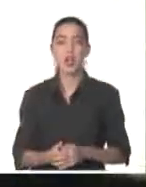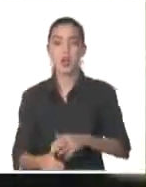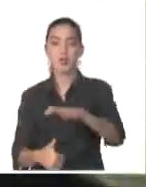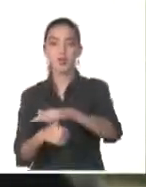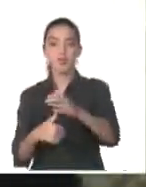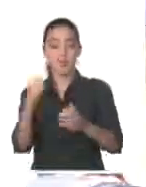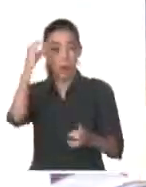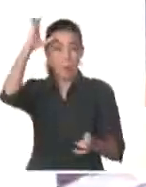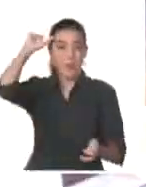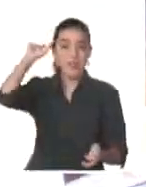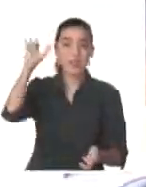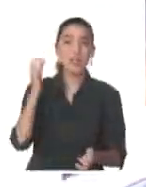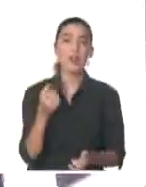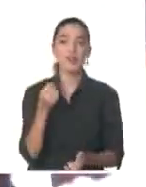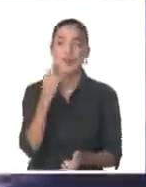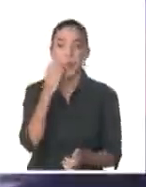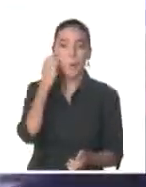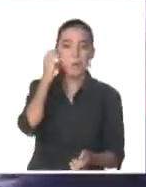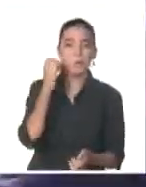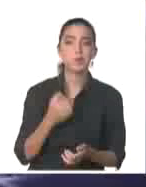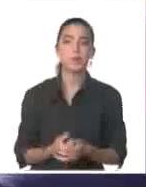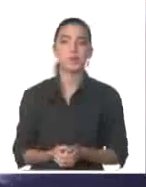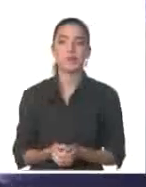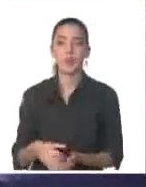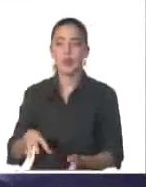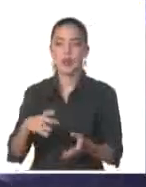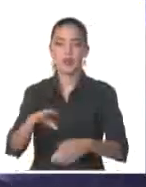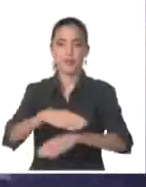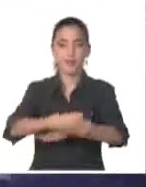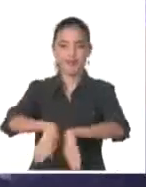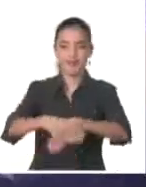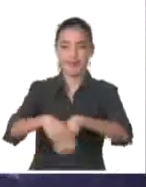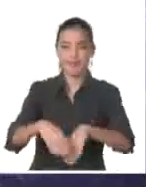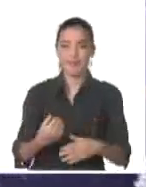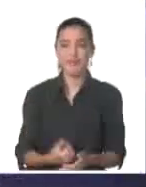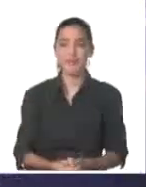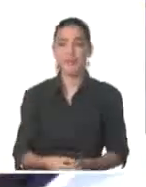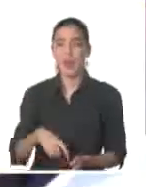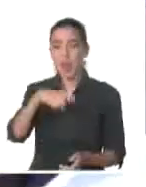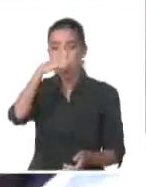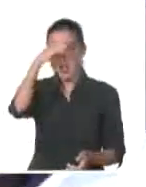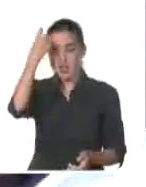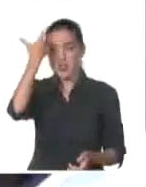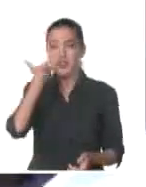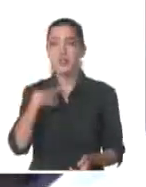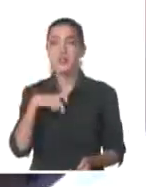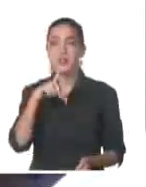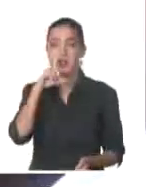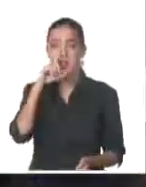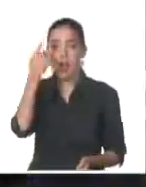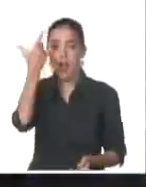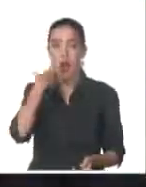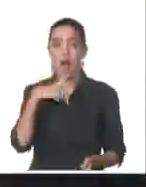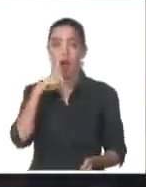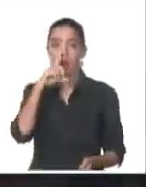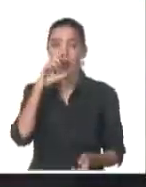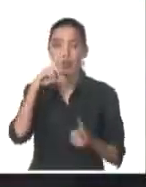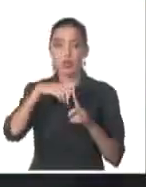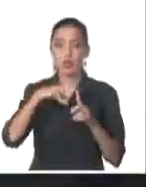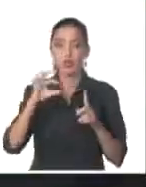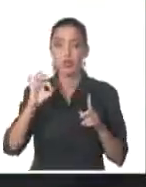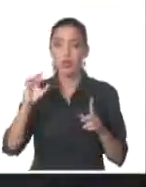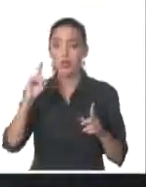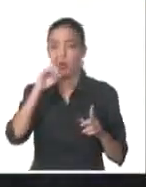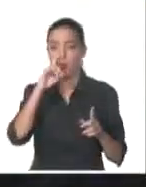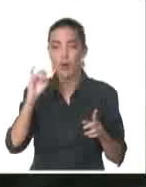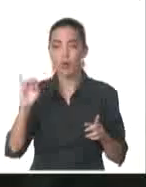Miguel Díaz-Canel Bermúdez. En una de las calles de la cabecera municipal de San Antonio del Sur, en Guantánamo, el mandatario, acompañado por el primer ministro Manuel Marrero